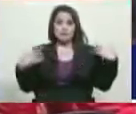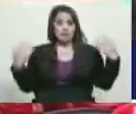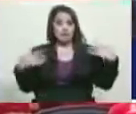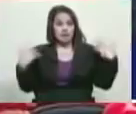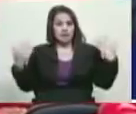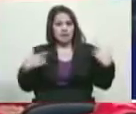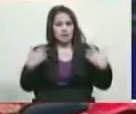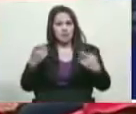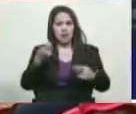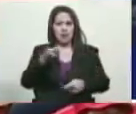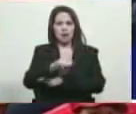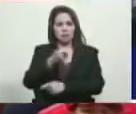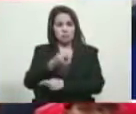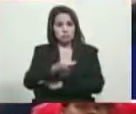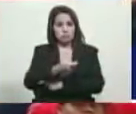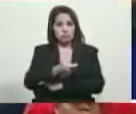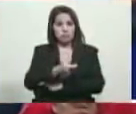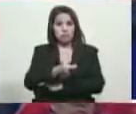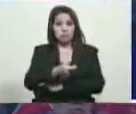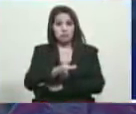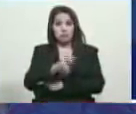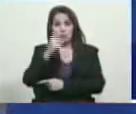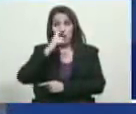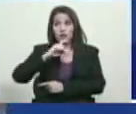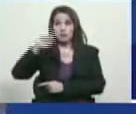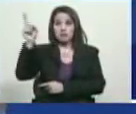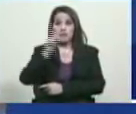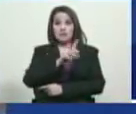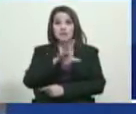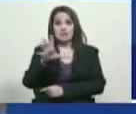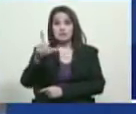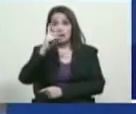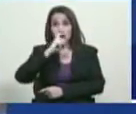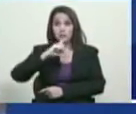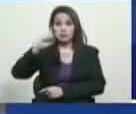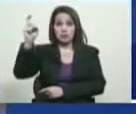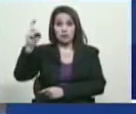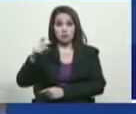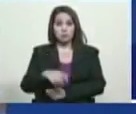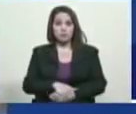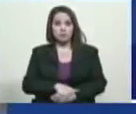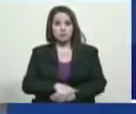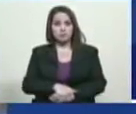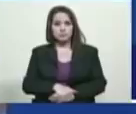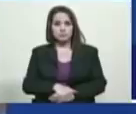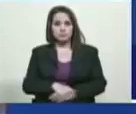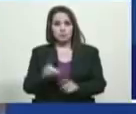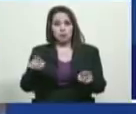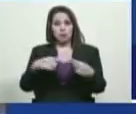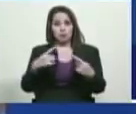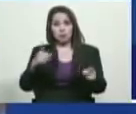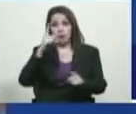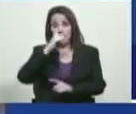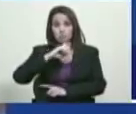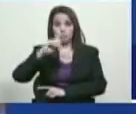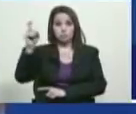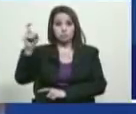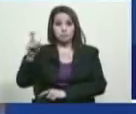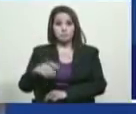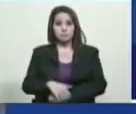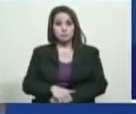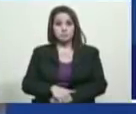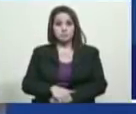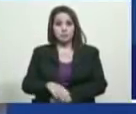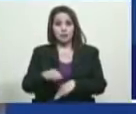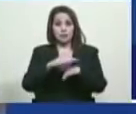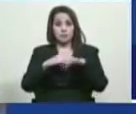el marco de su aniversario, 15 aniversario, cumple la misión Rivas.